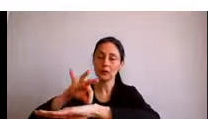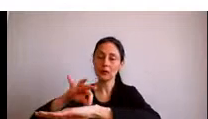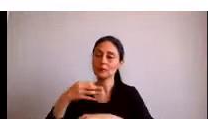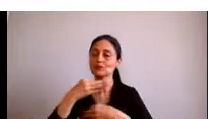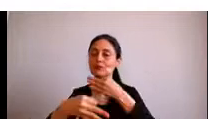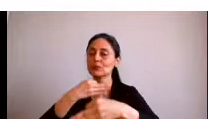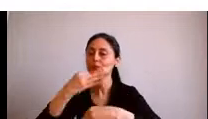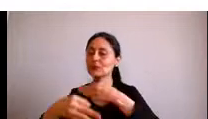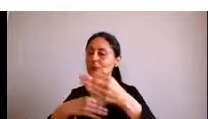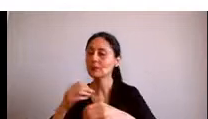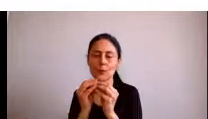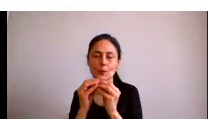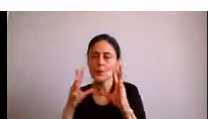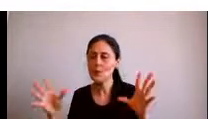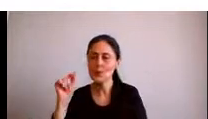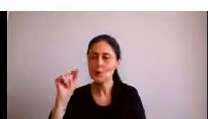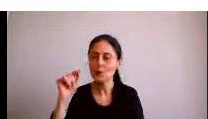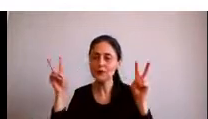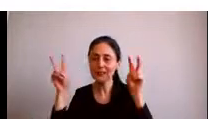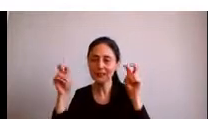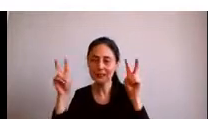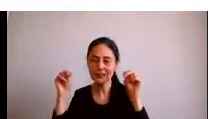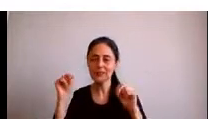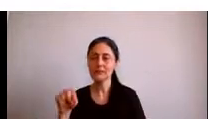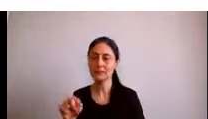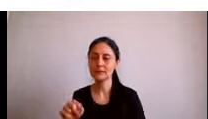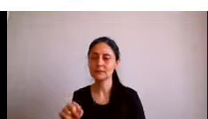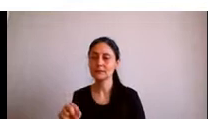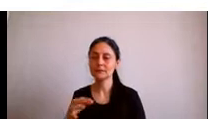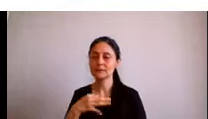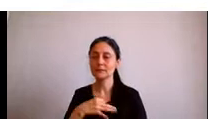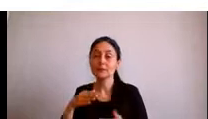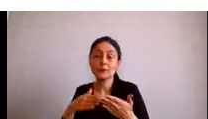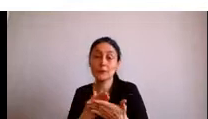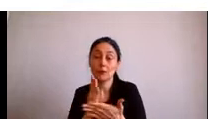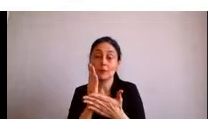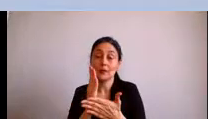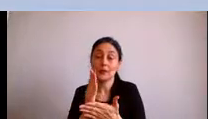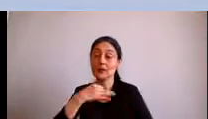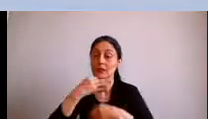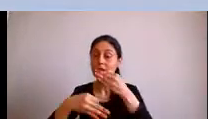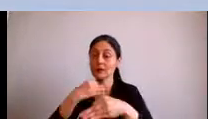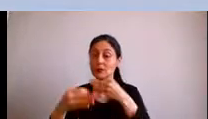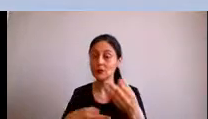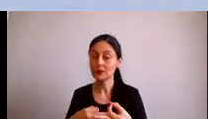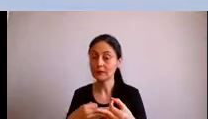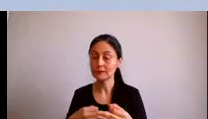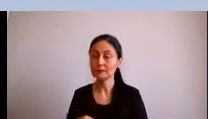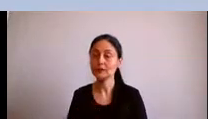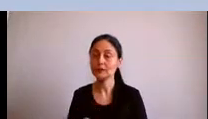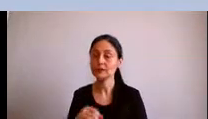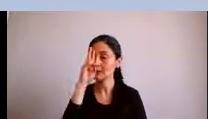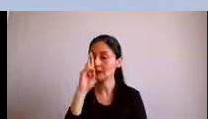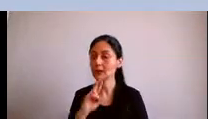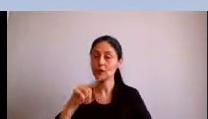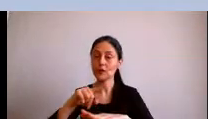temática, ¿ya? Quería comenzar contándoles que el rol del rol tecnólogo médico